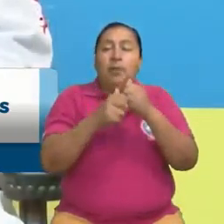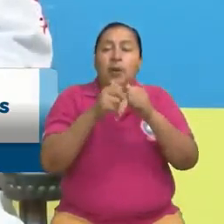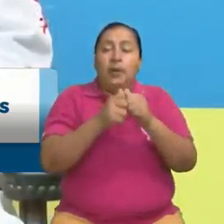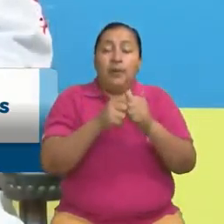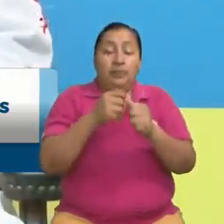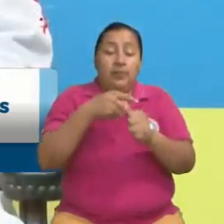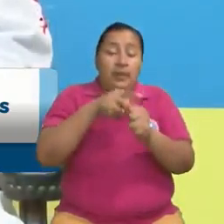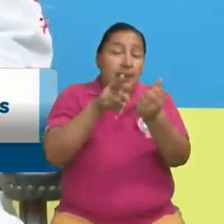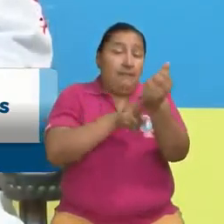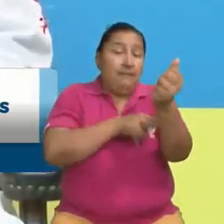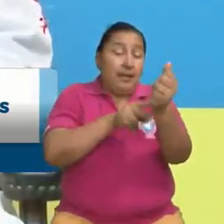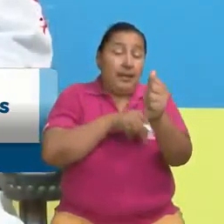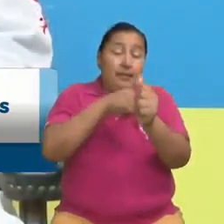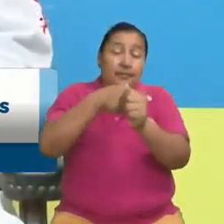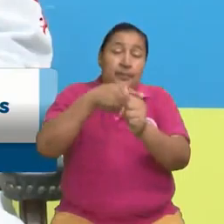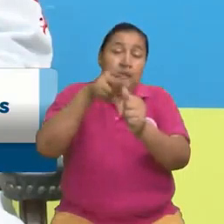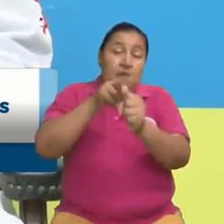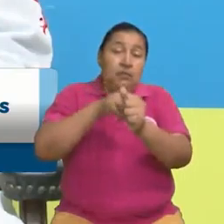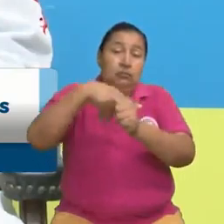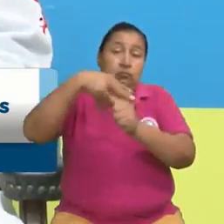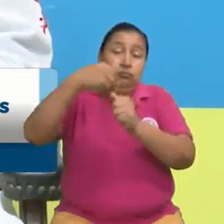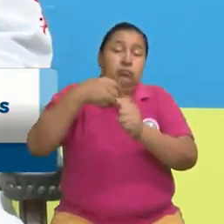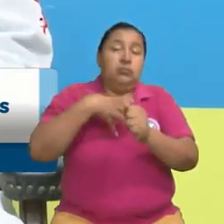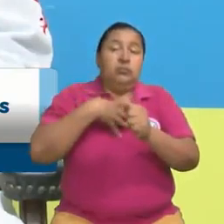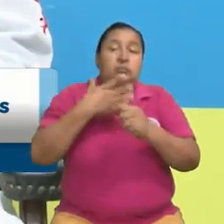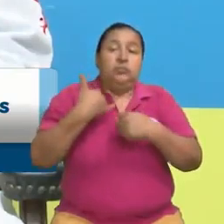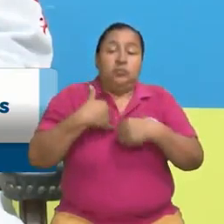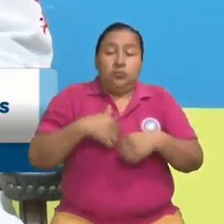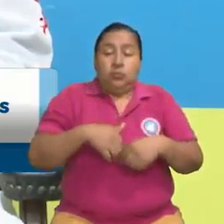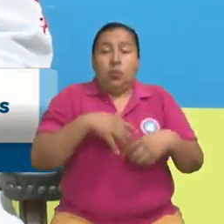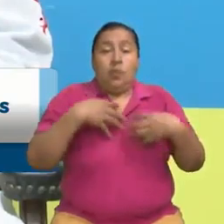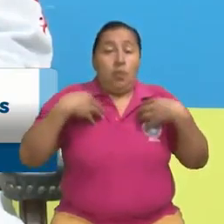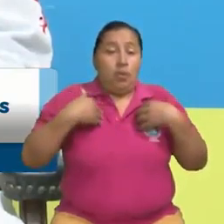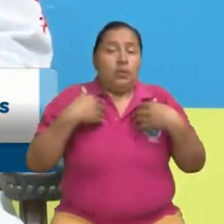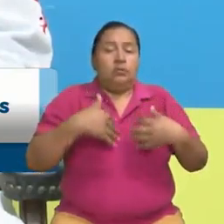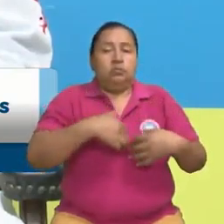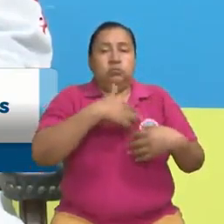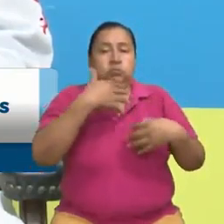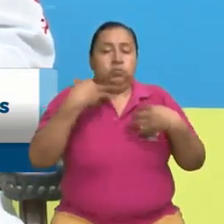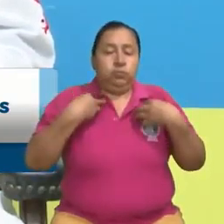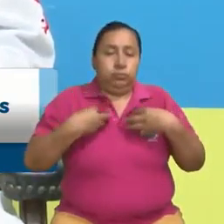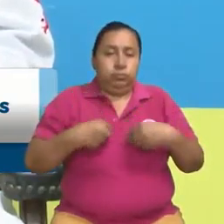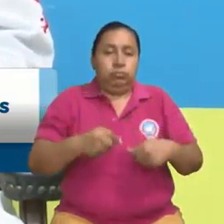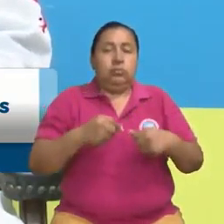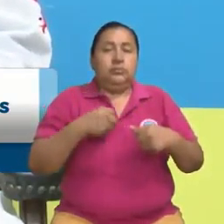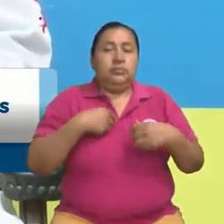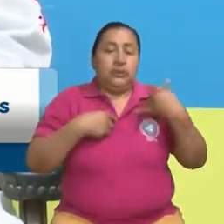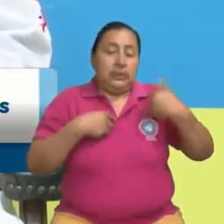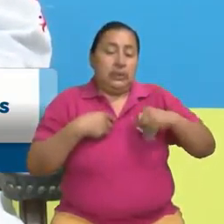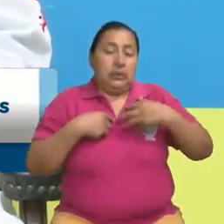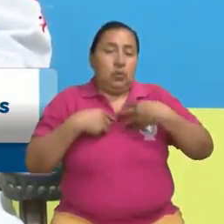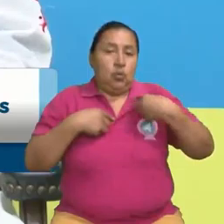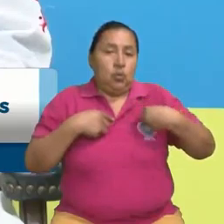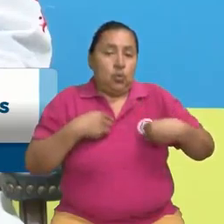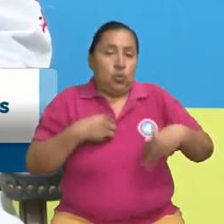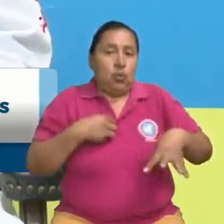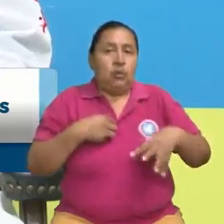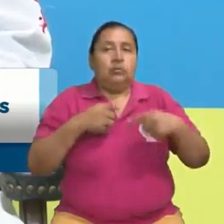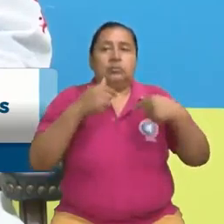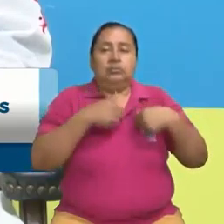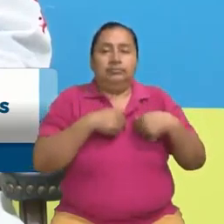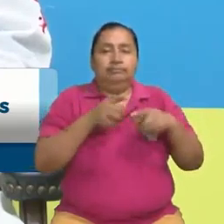venas que tienen que drenar la sangre oxigenada de los pulmones al corazón del lado izquierdo, pues se